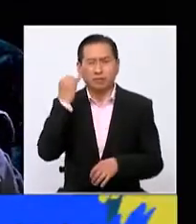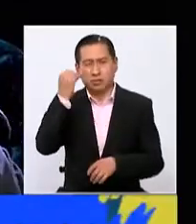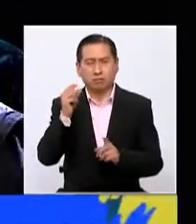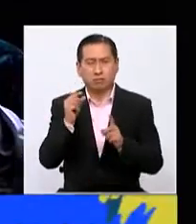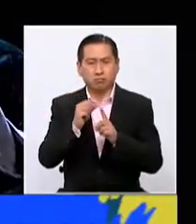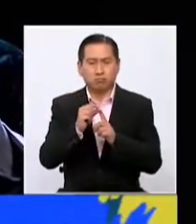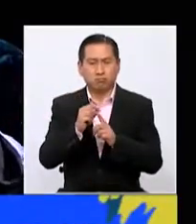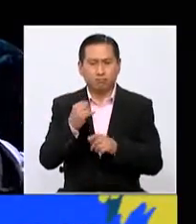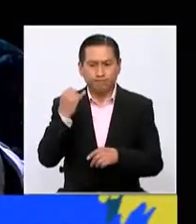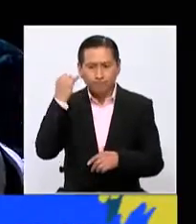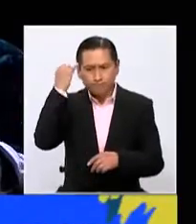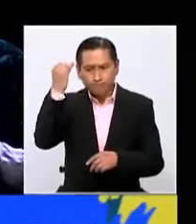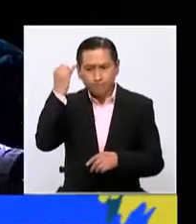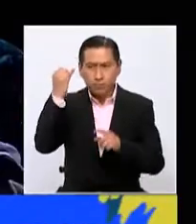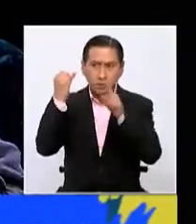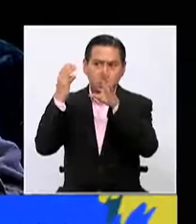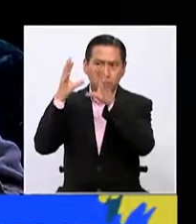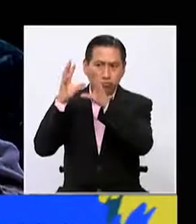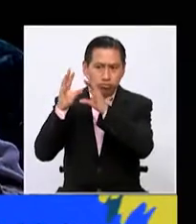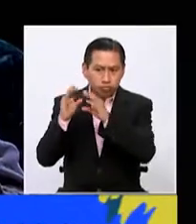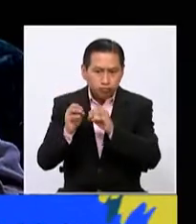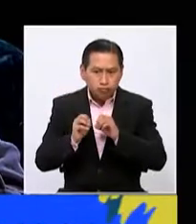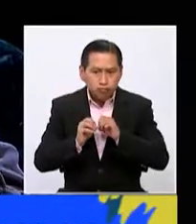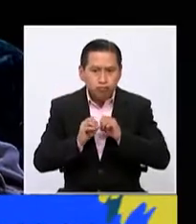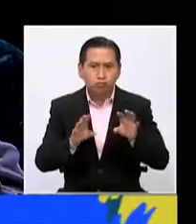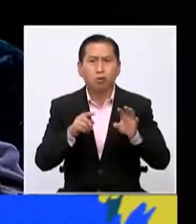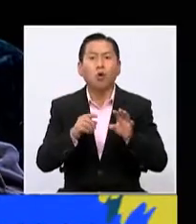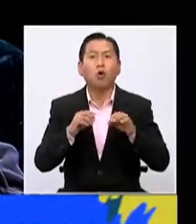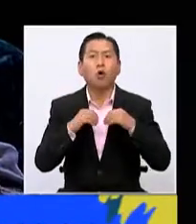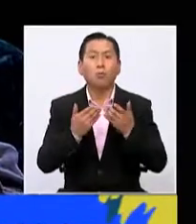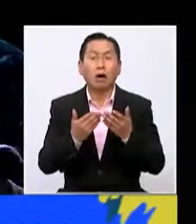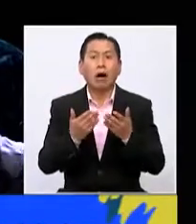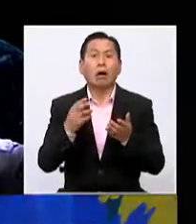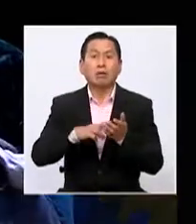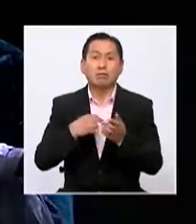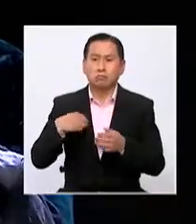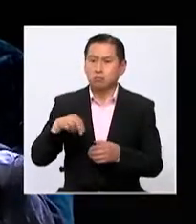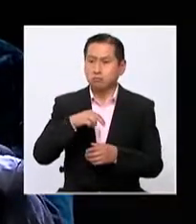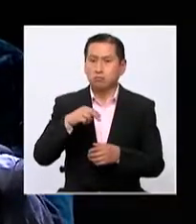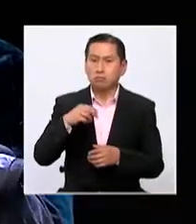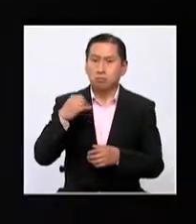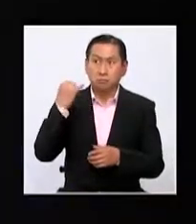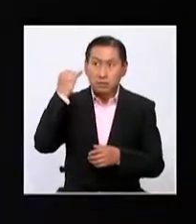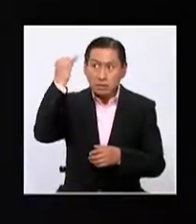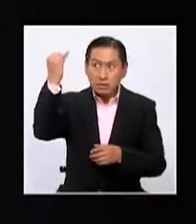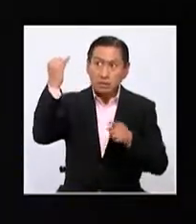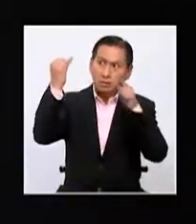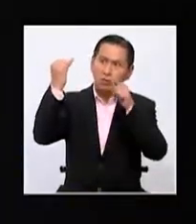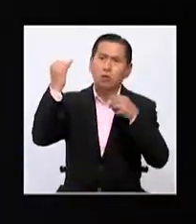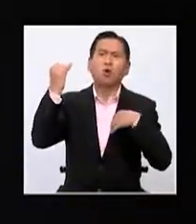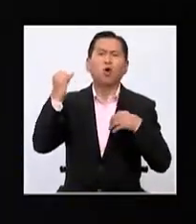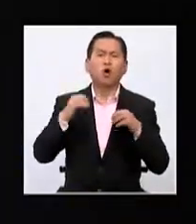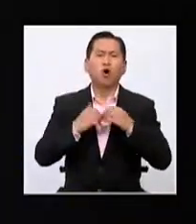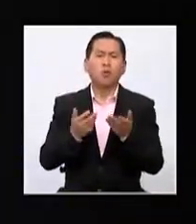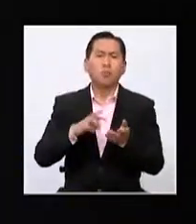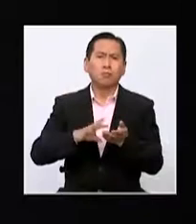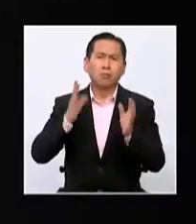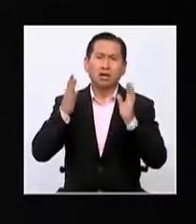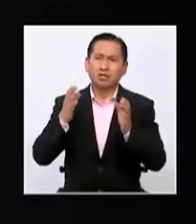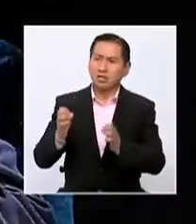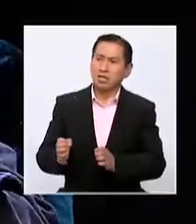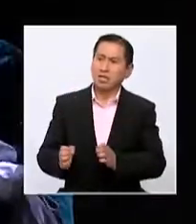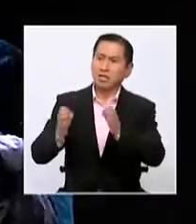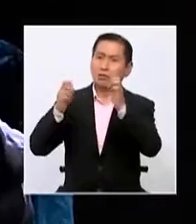llevarla y materializarla, porque a fin de cuentas estamos edificando algo intangible. Uh-huh. Es un edificio que no tiene